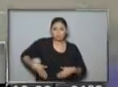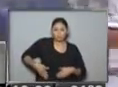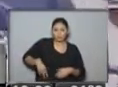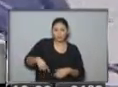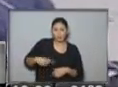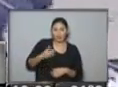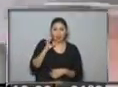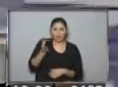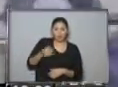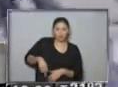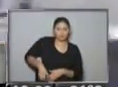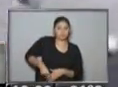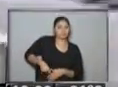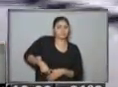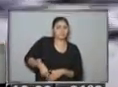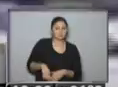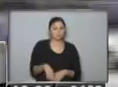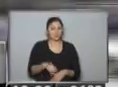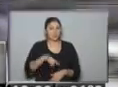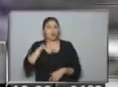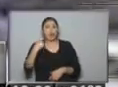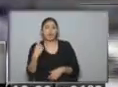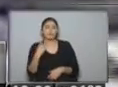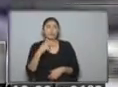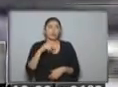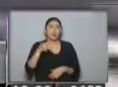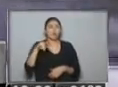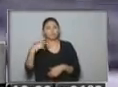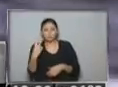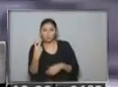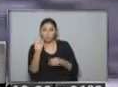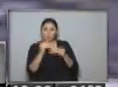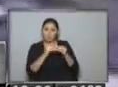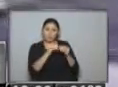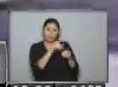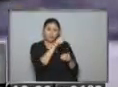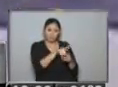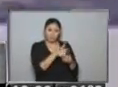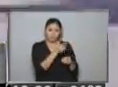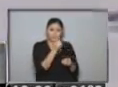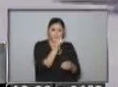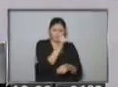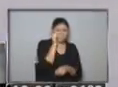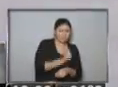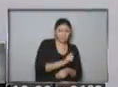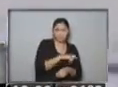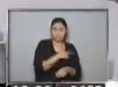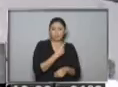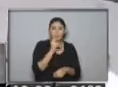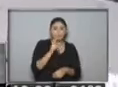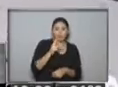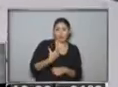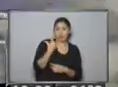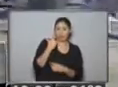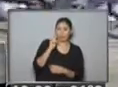elemento la cintura. Uno de los o dos compañeros que fueron agredidos vio directamente un arma de